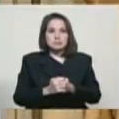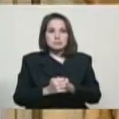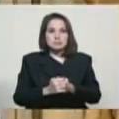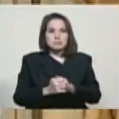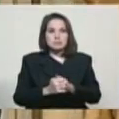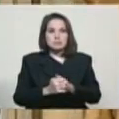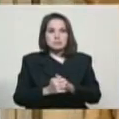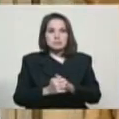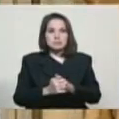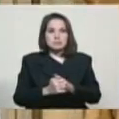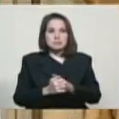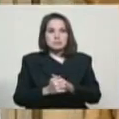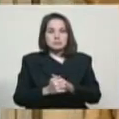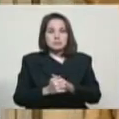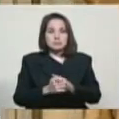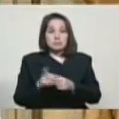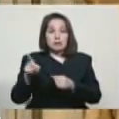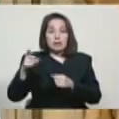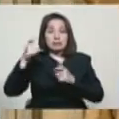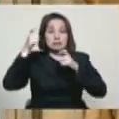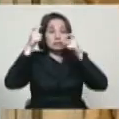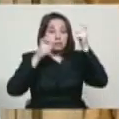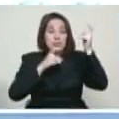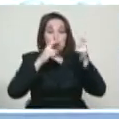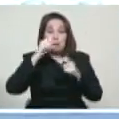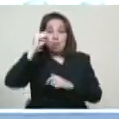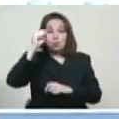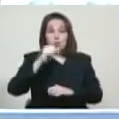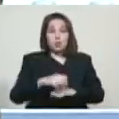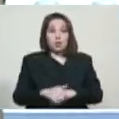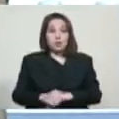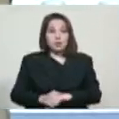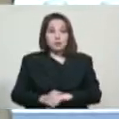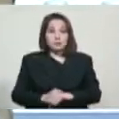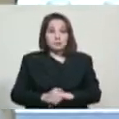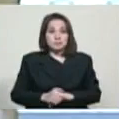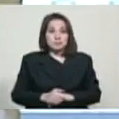Villegas Poljak Maduro, es del chavismo Maduro.